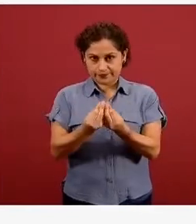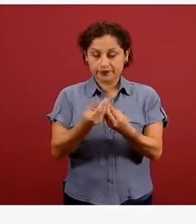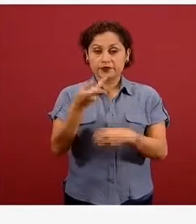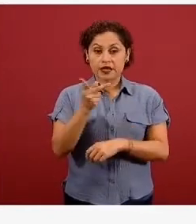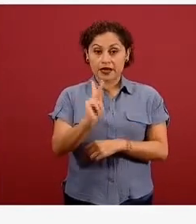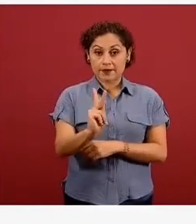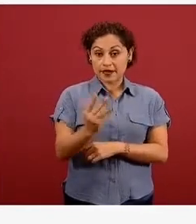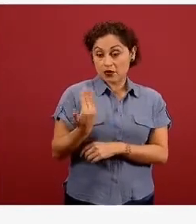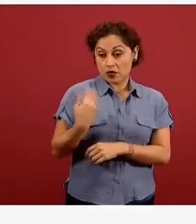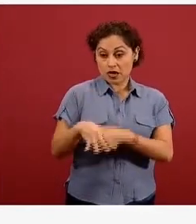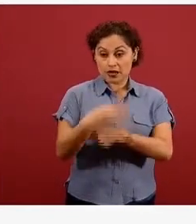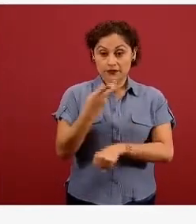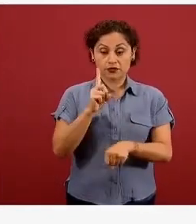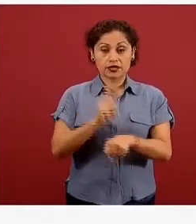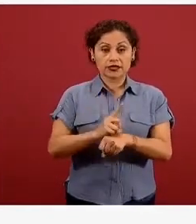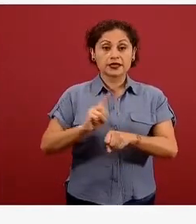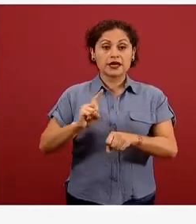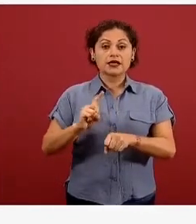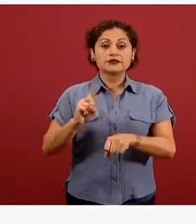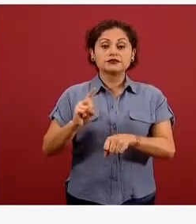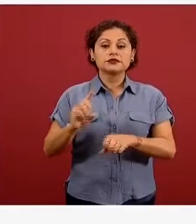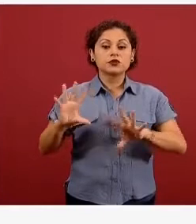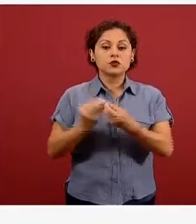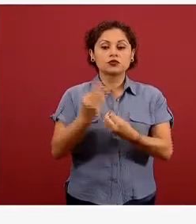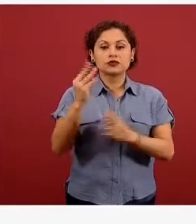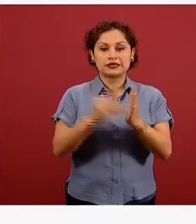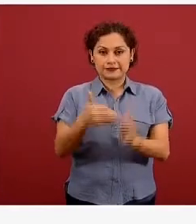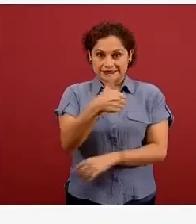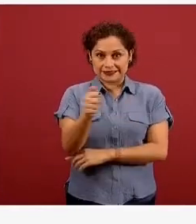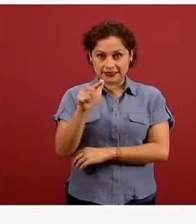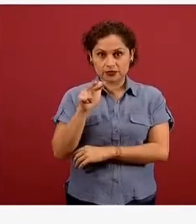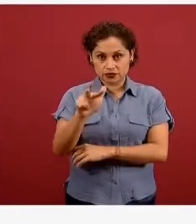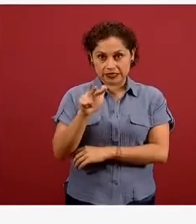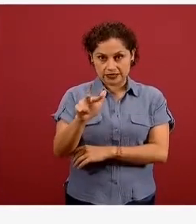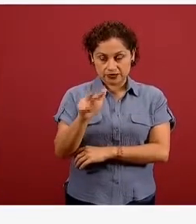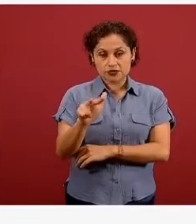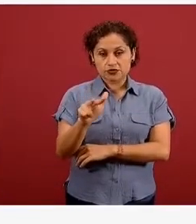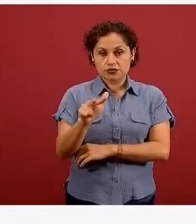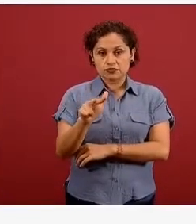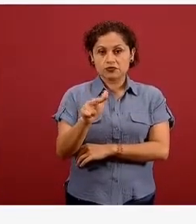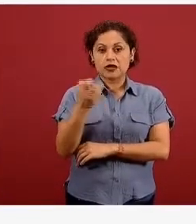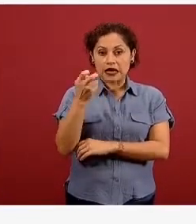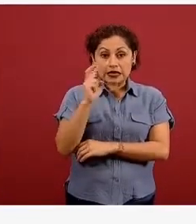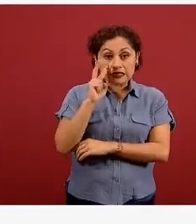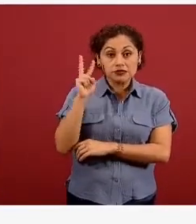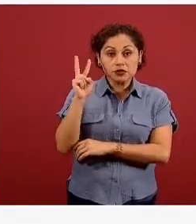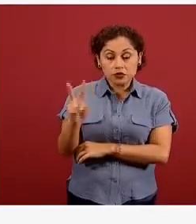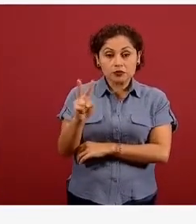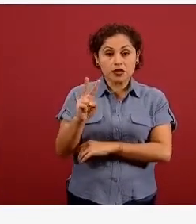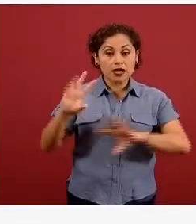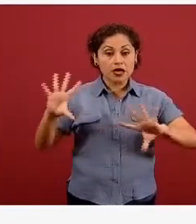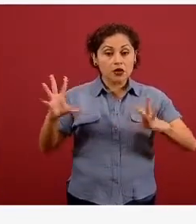últimos 14 días tenemos 3.618 casos. Este es el motor de la epidemia. El resto, los casi